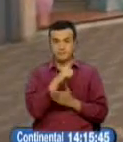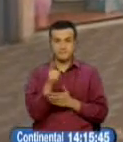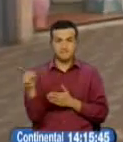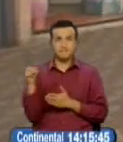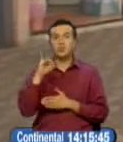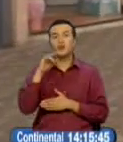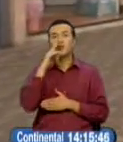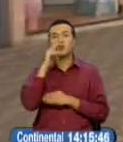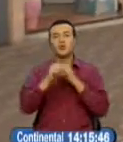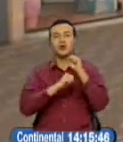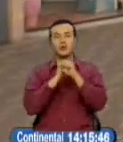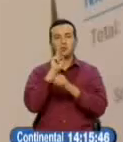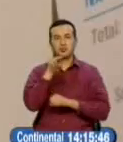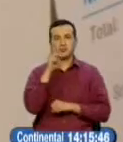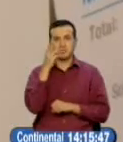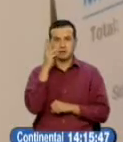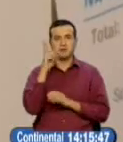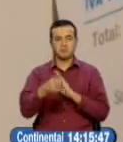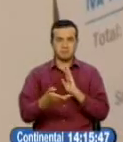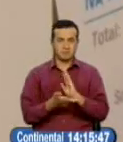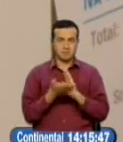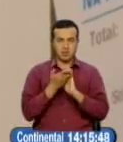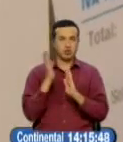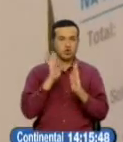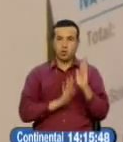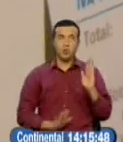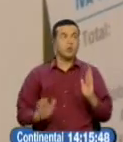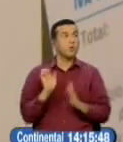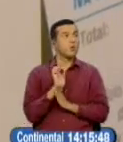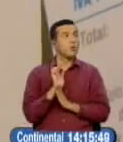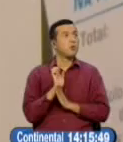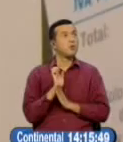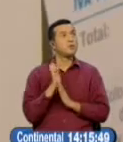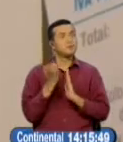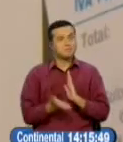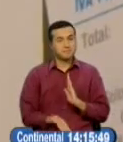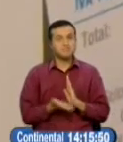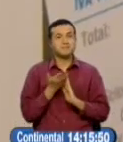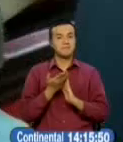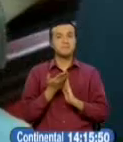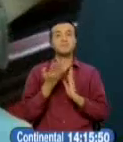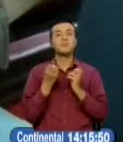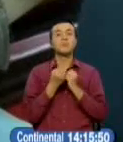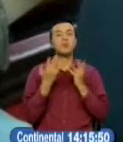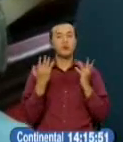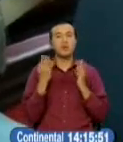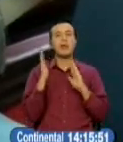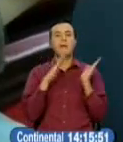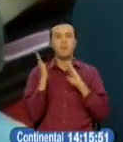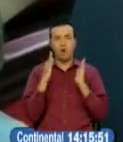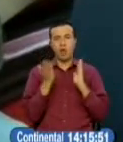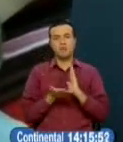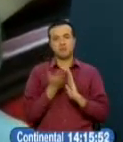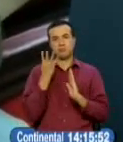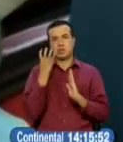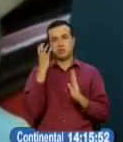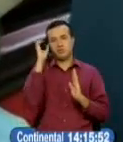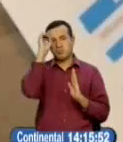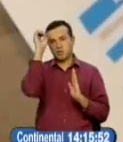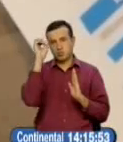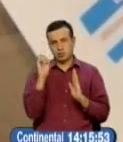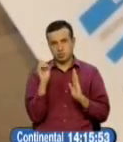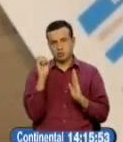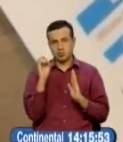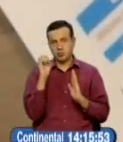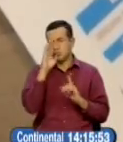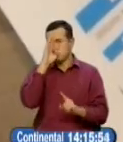En junio de 2016 se incrementó en todo el país el impuesto del valor agregado IVA de forma temporal al 14%.